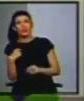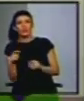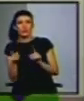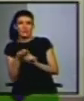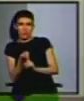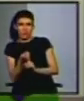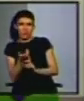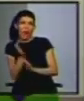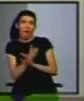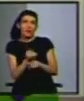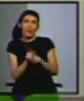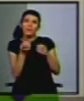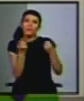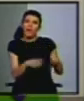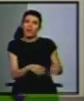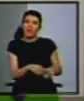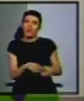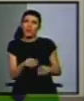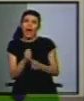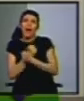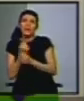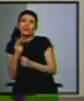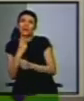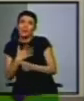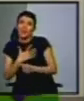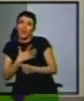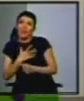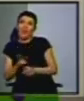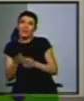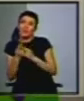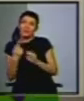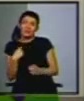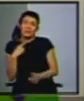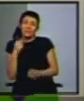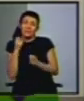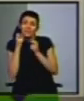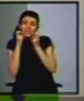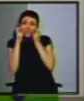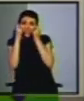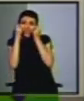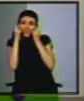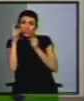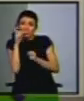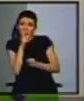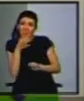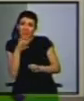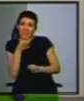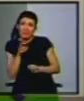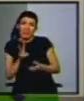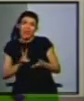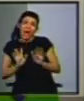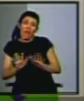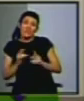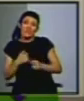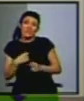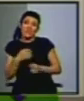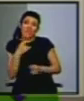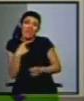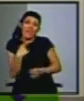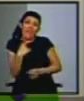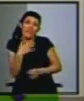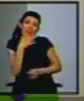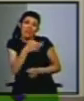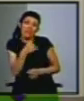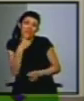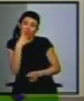perdido. ¿Ya? Eso me cuesta un poco hablarlo, ¿ya? Pero sí, ¿qué quiere que le diga? Esto